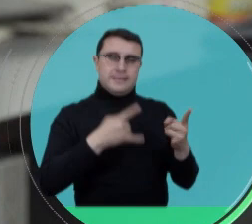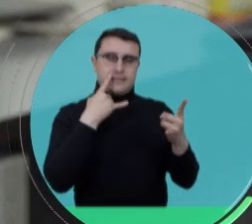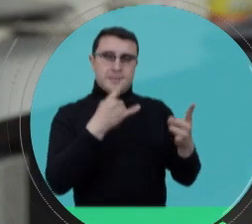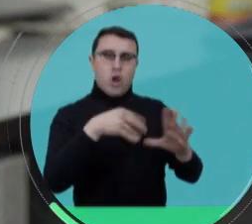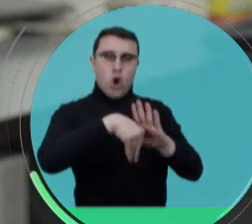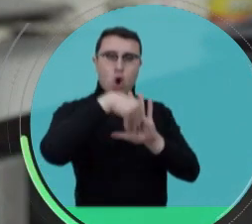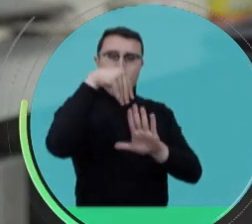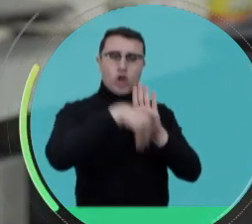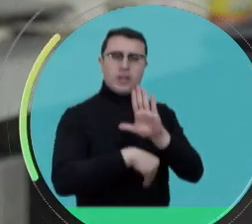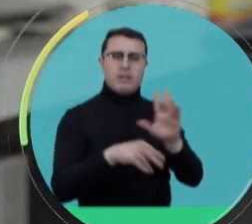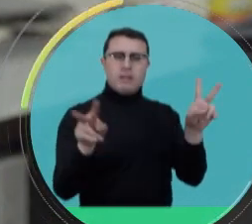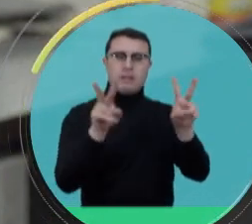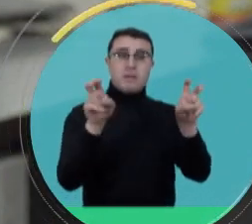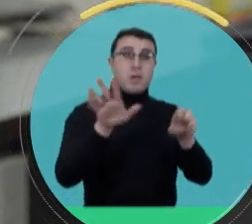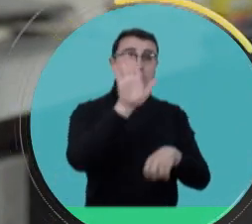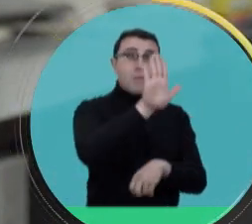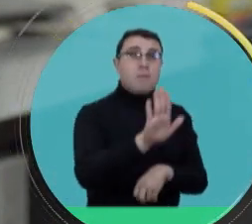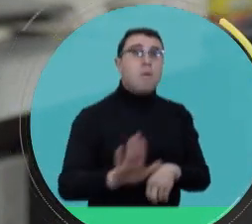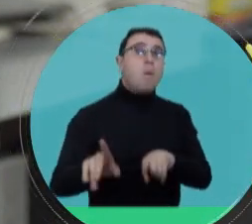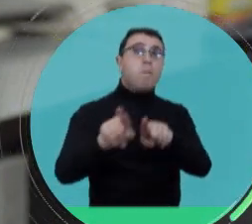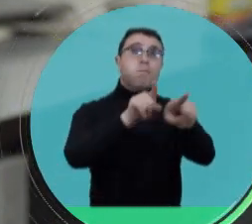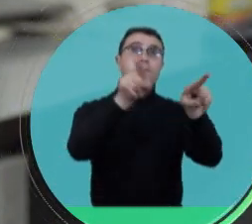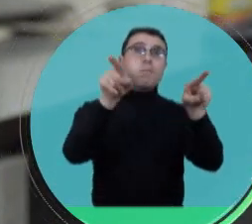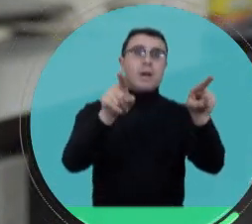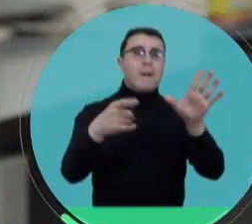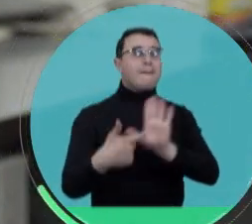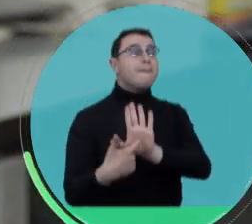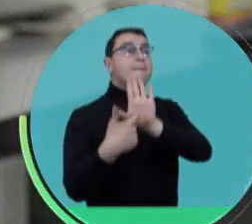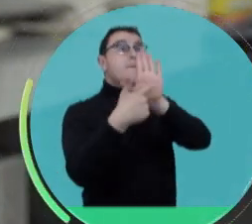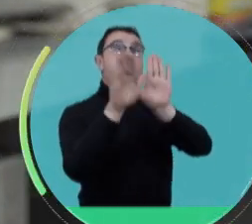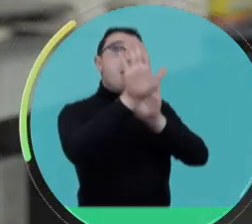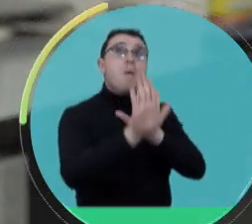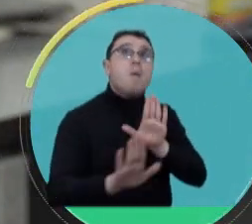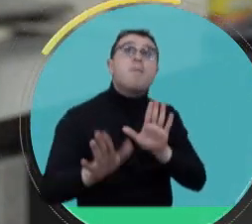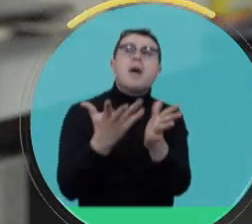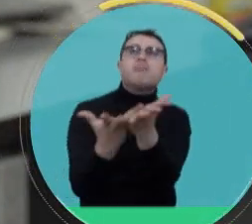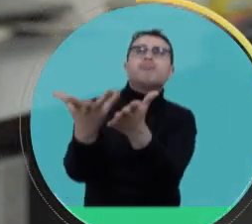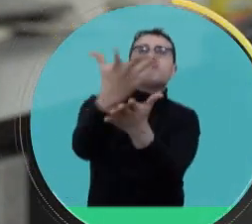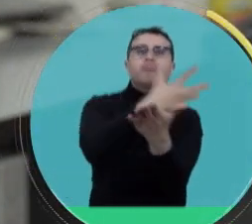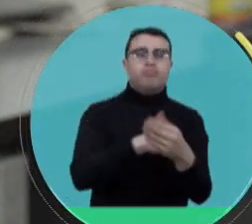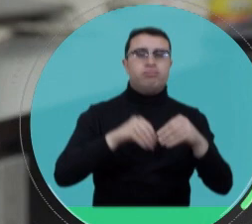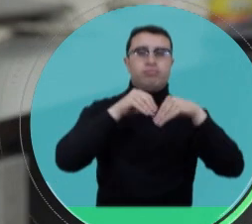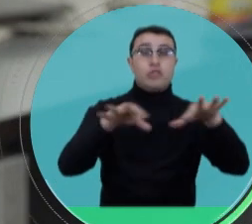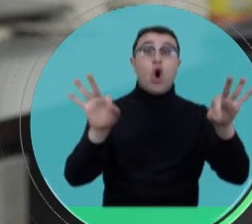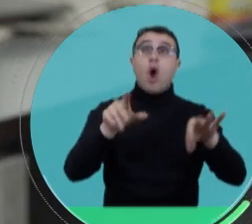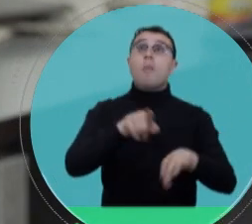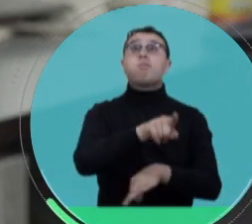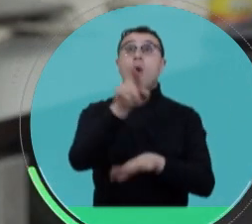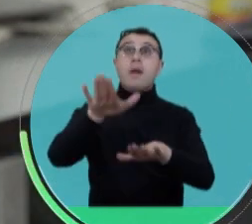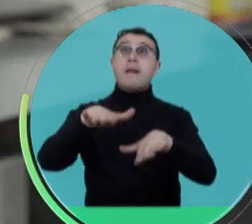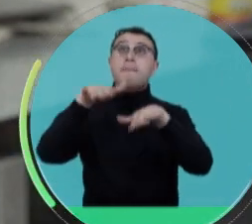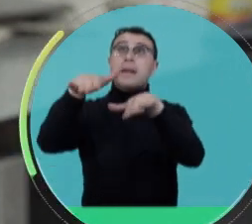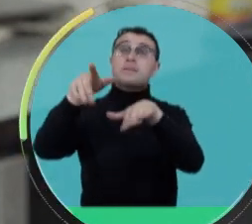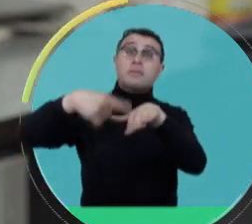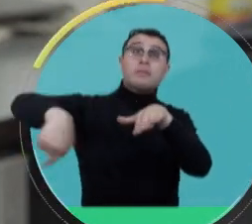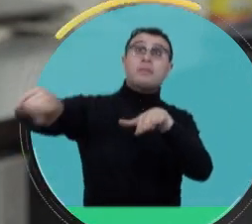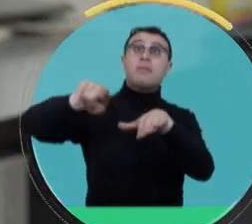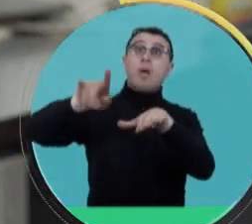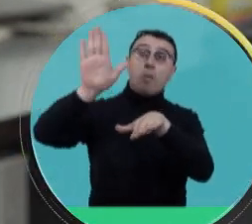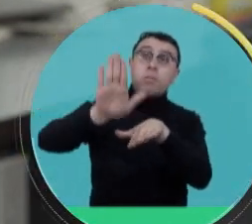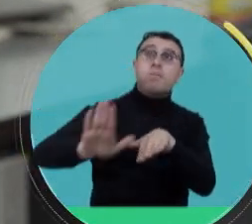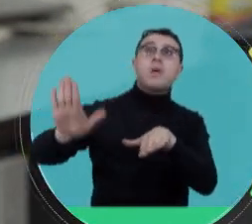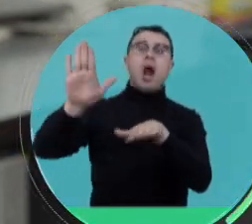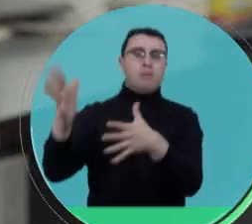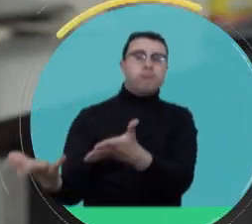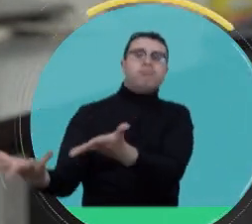perspectiva nos interesan mucho los contenidos que sucedan en nuestra región que den a conocer nuestra región o que representan nuestra región